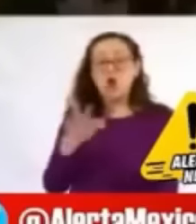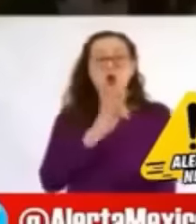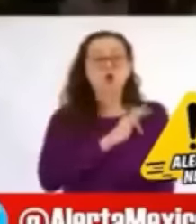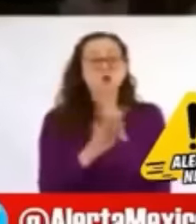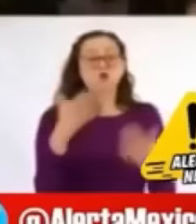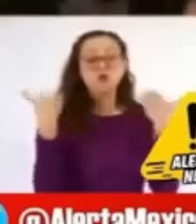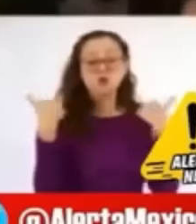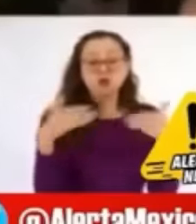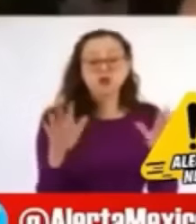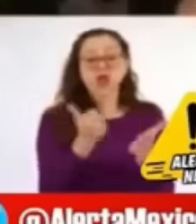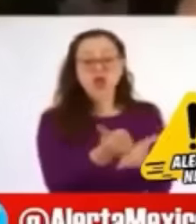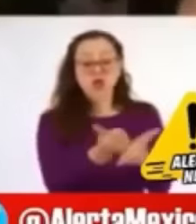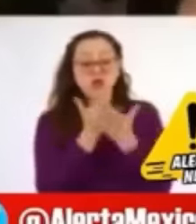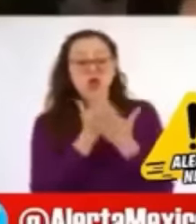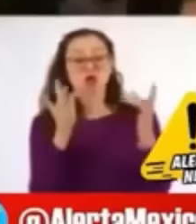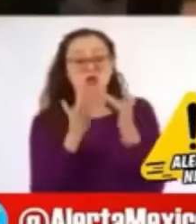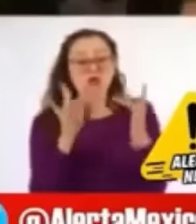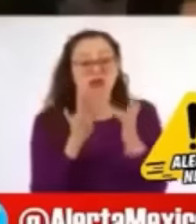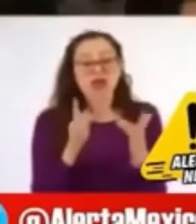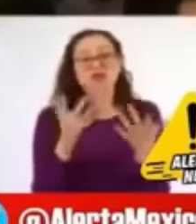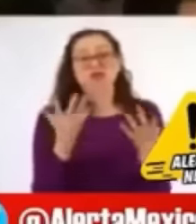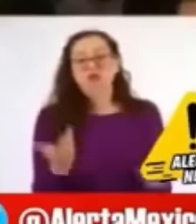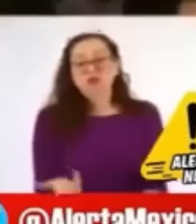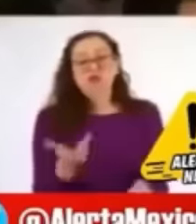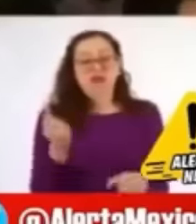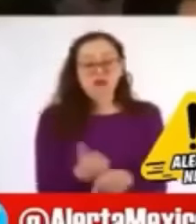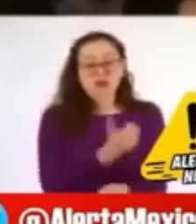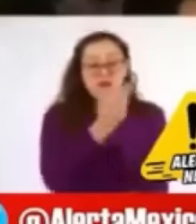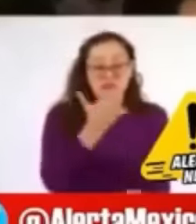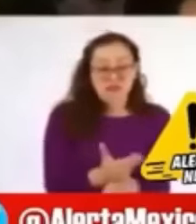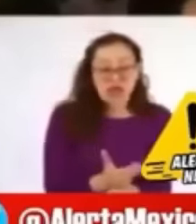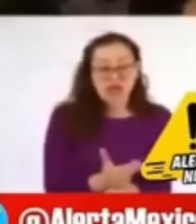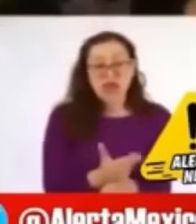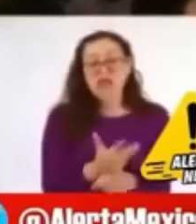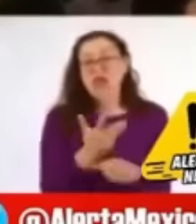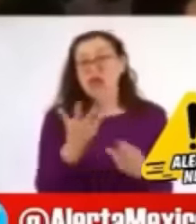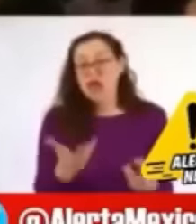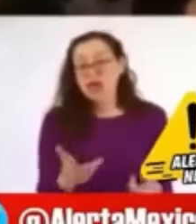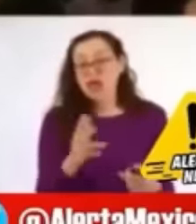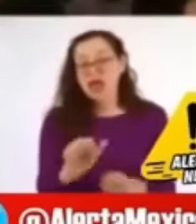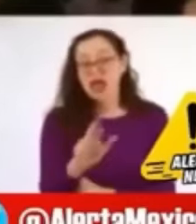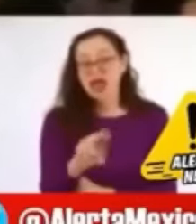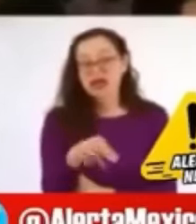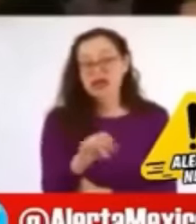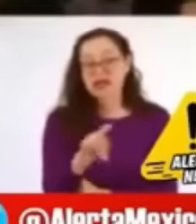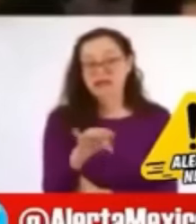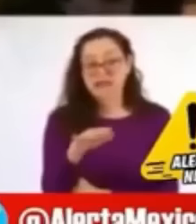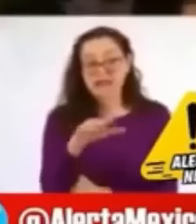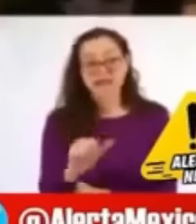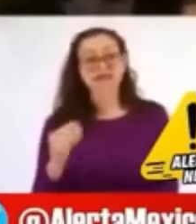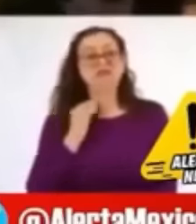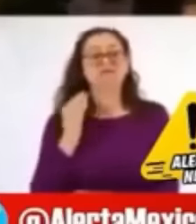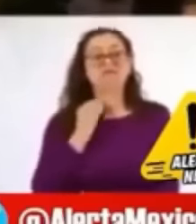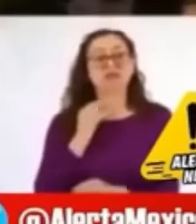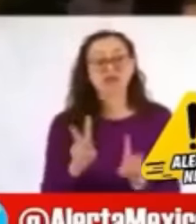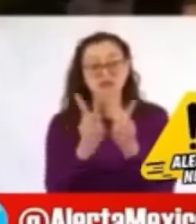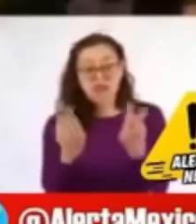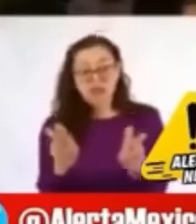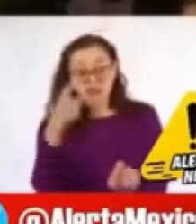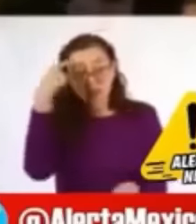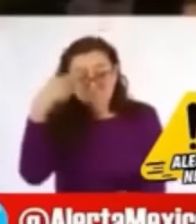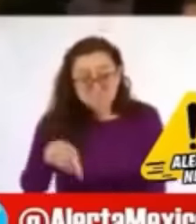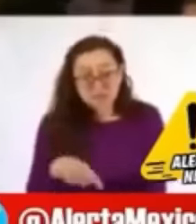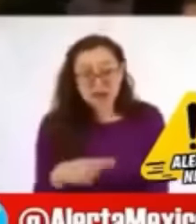canalizar, a lo mejor con la secretaria o con Ernestina, que es la que lleva todo este asunto,